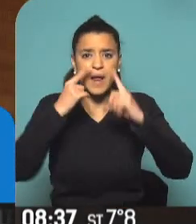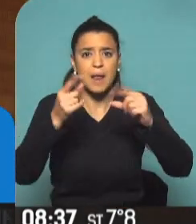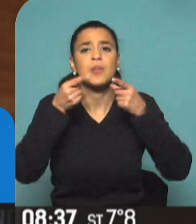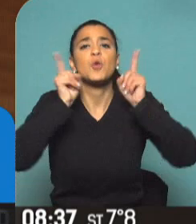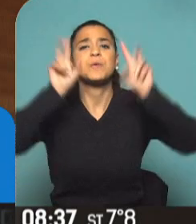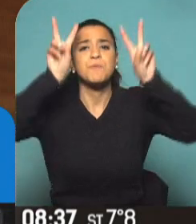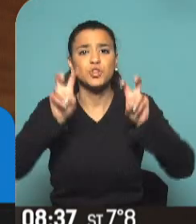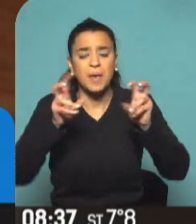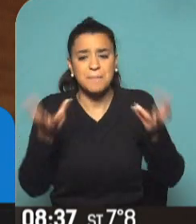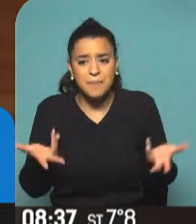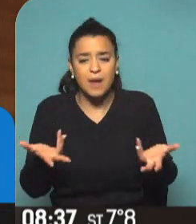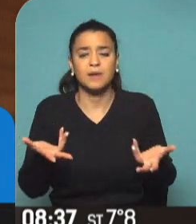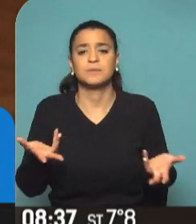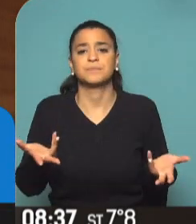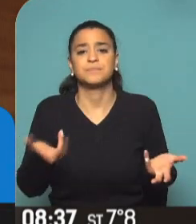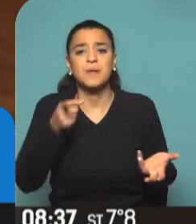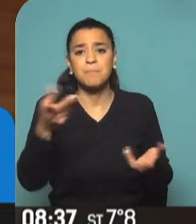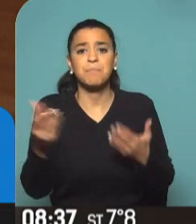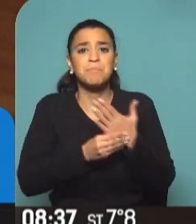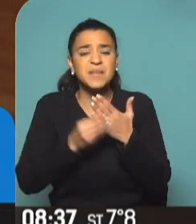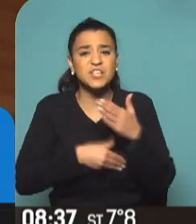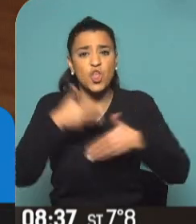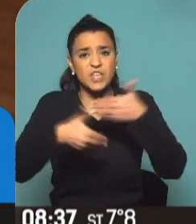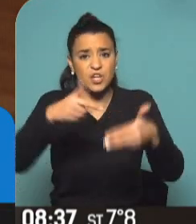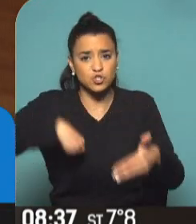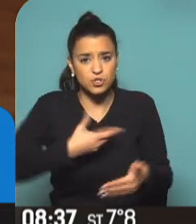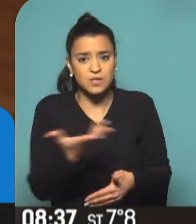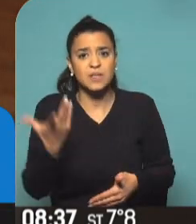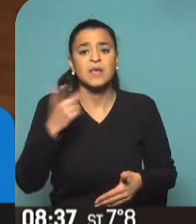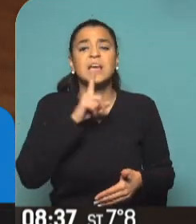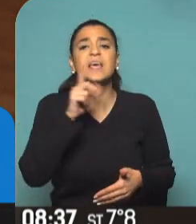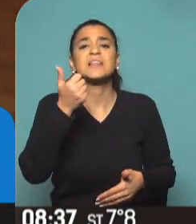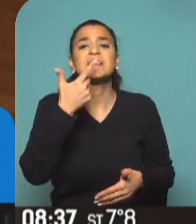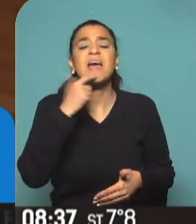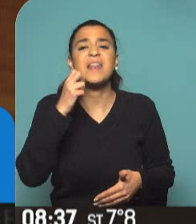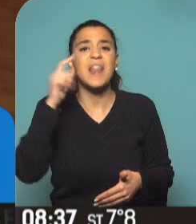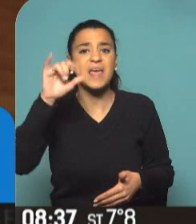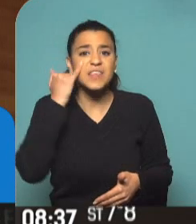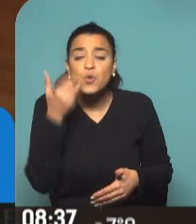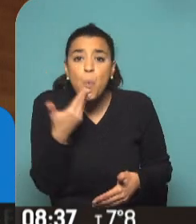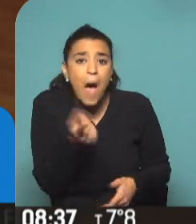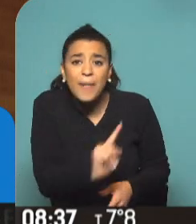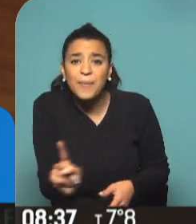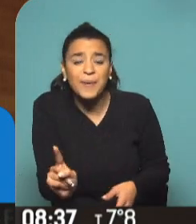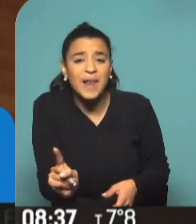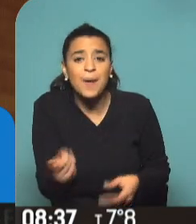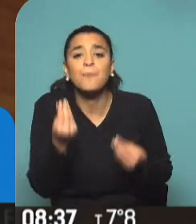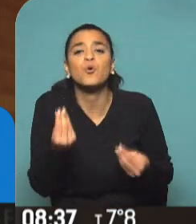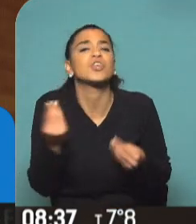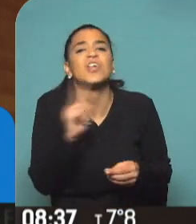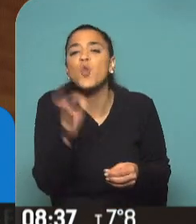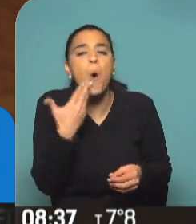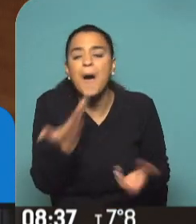tema. En medio de esto, la ministra de Desarrollo Social, Carolina Stanley, no habla. ¿Por qué